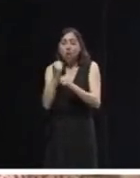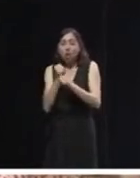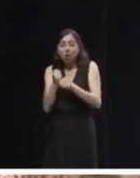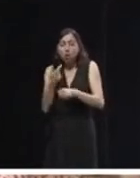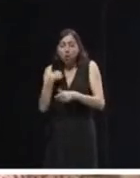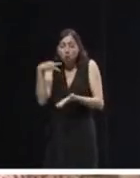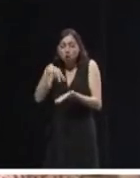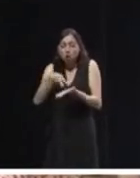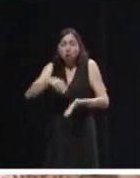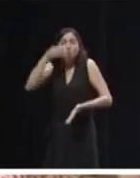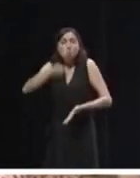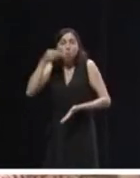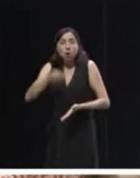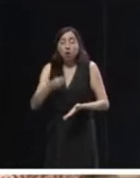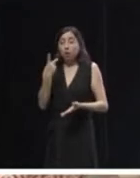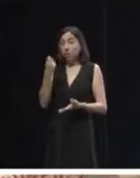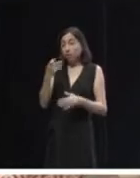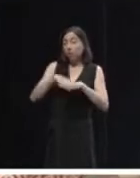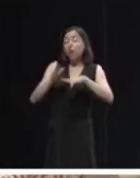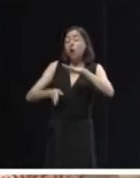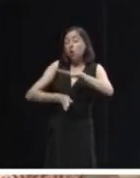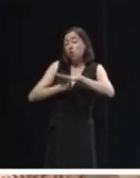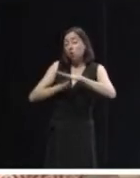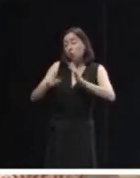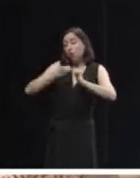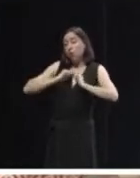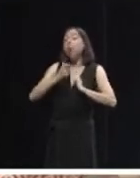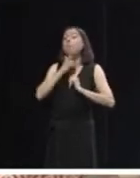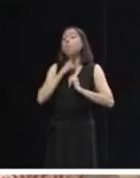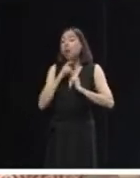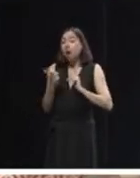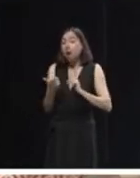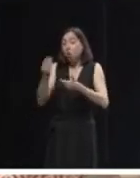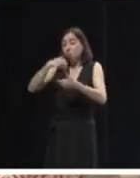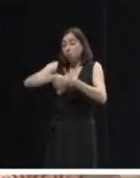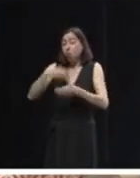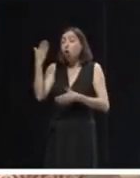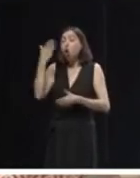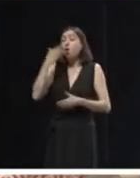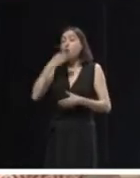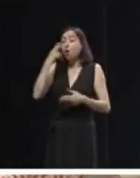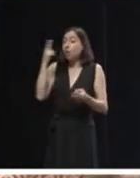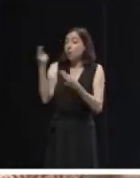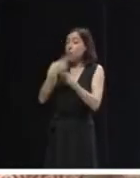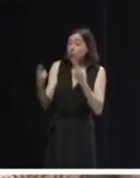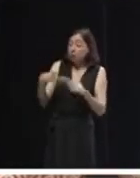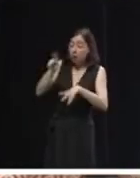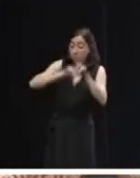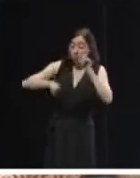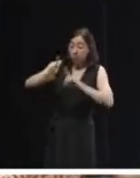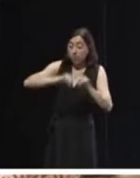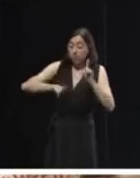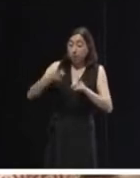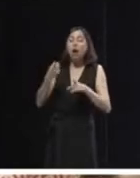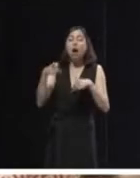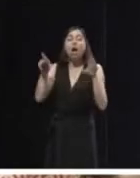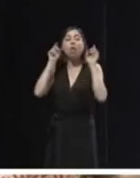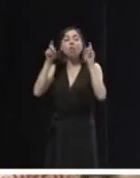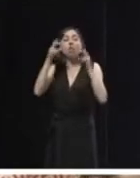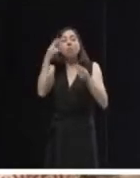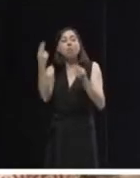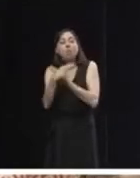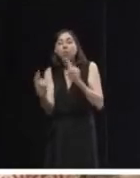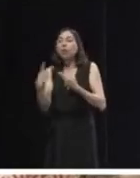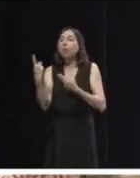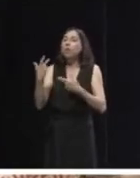que sacar los mejores expedientes para seguir siendo becario en colegio público. Como había problemas en la educación pública, había que movilizarse para